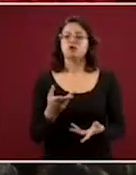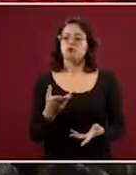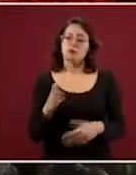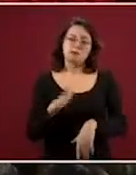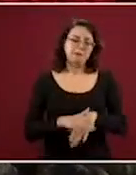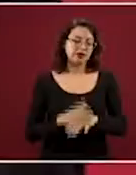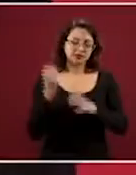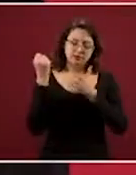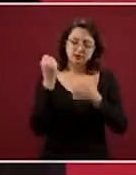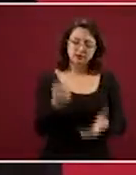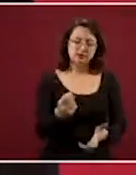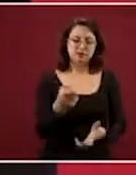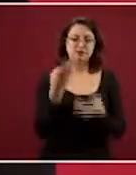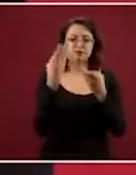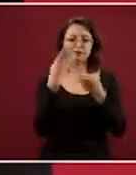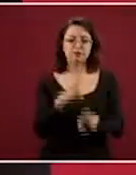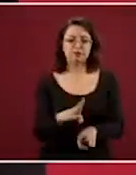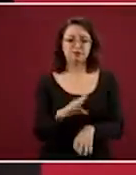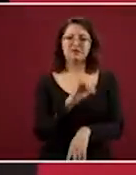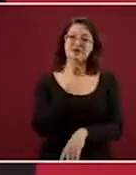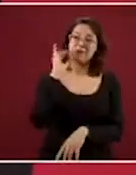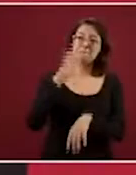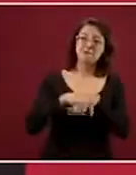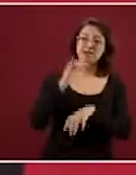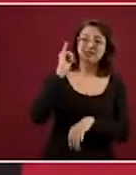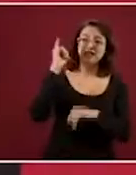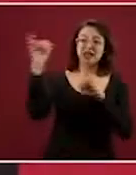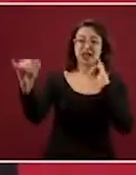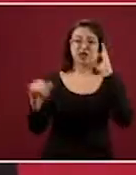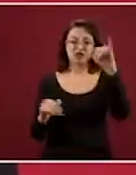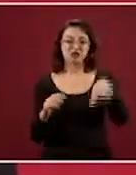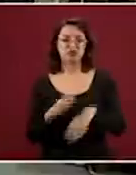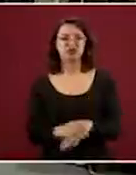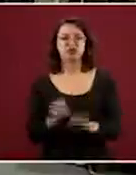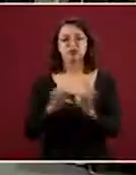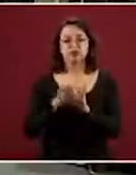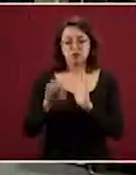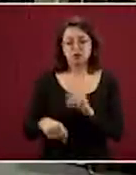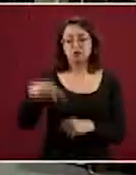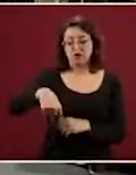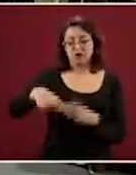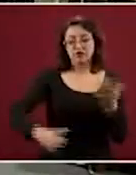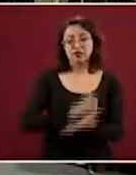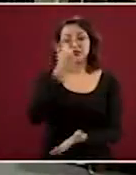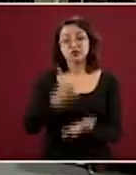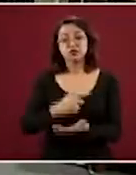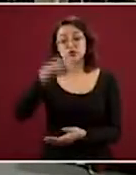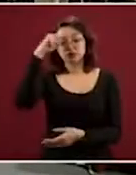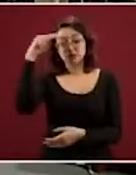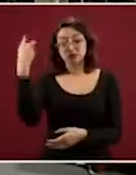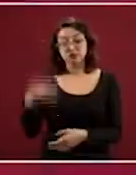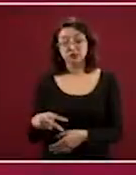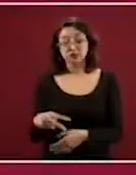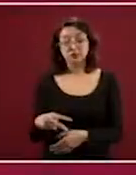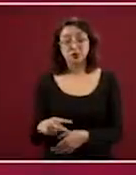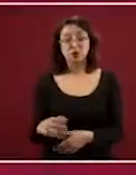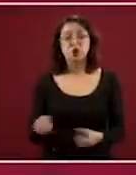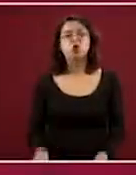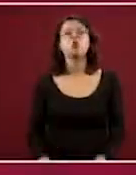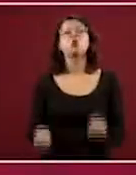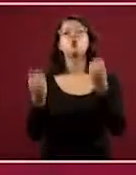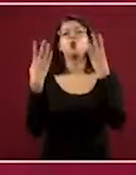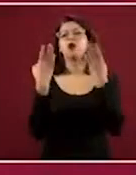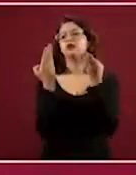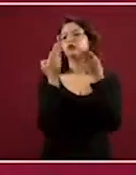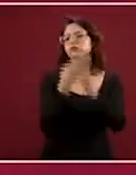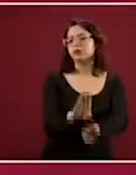Bienestar más apartadas. Por ejemplo, aquí en la Ciudad de México van a haber 21